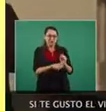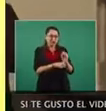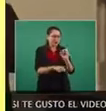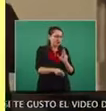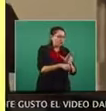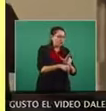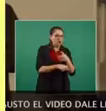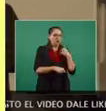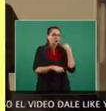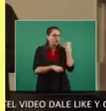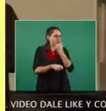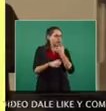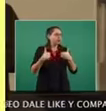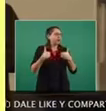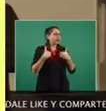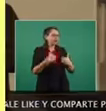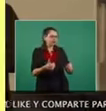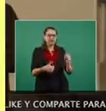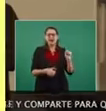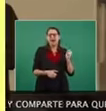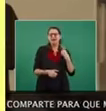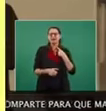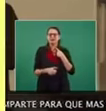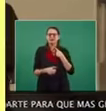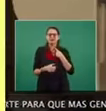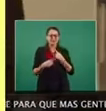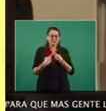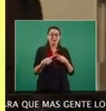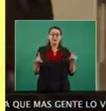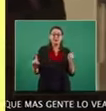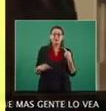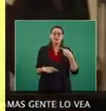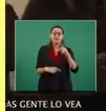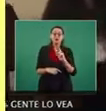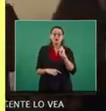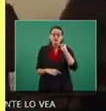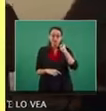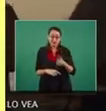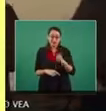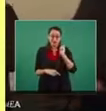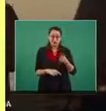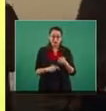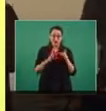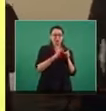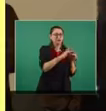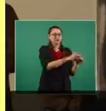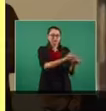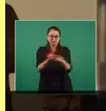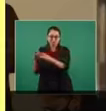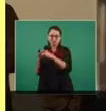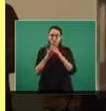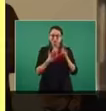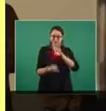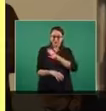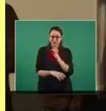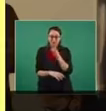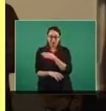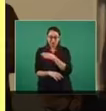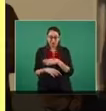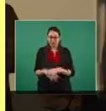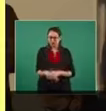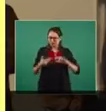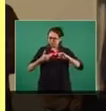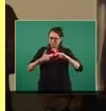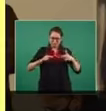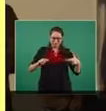rico. Las relaciones, le digo, han sido siempre francamente buenas. Ustedes, el general Lázaro Cárdenas, se